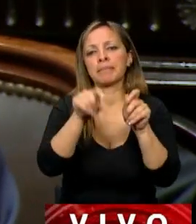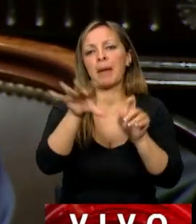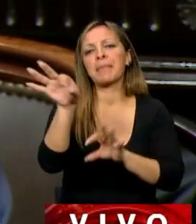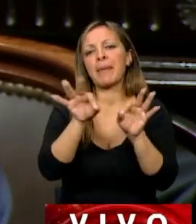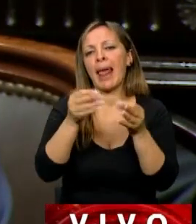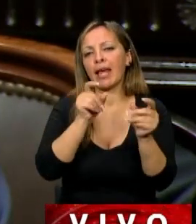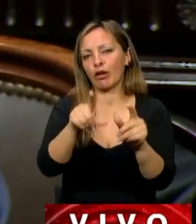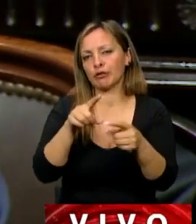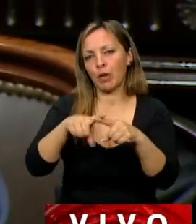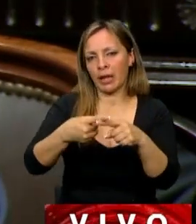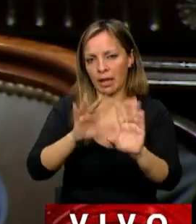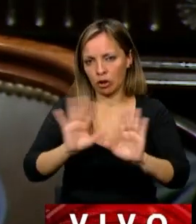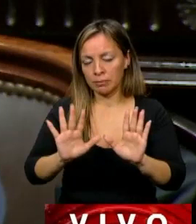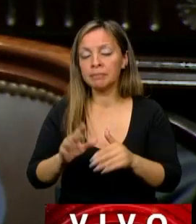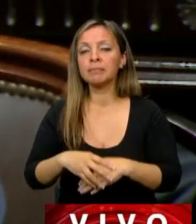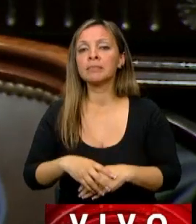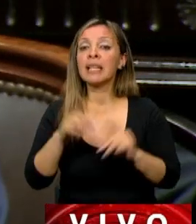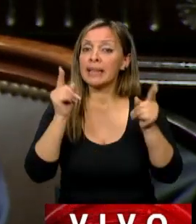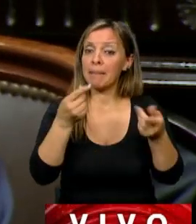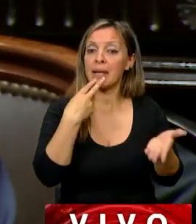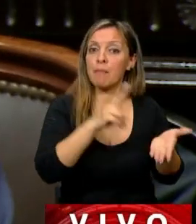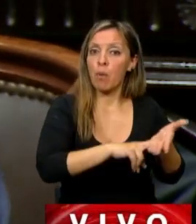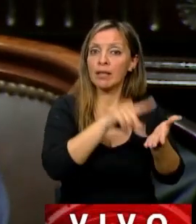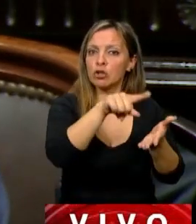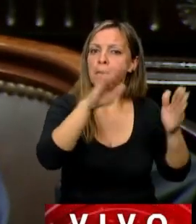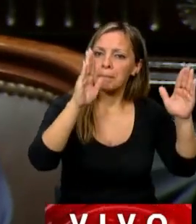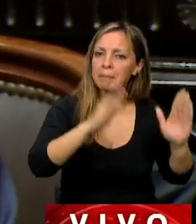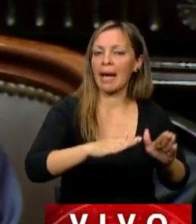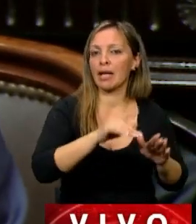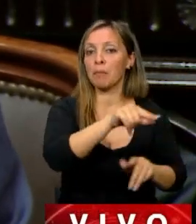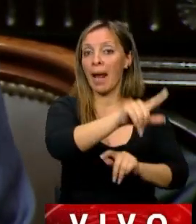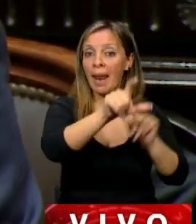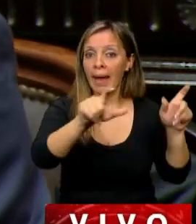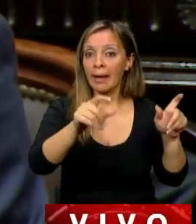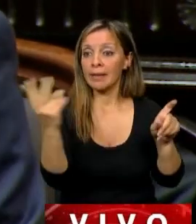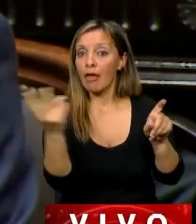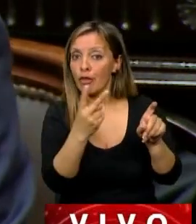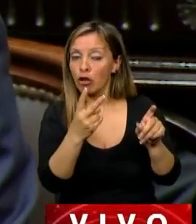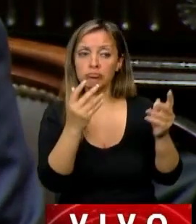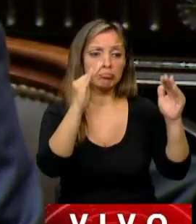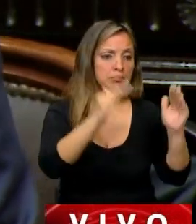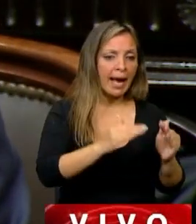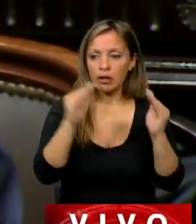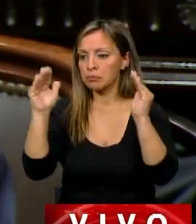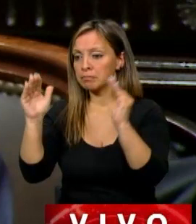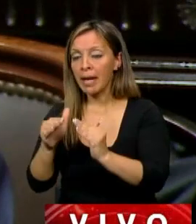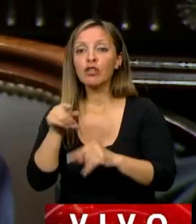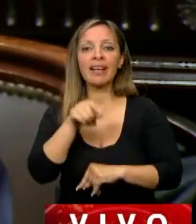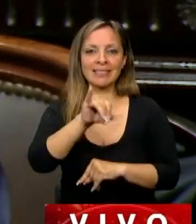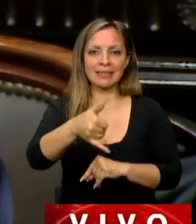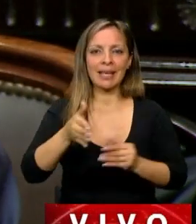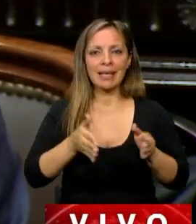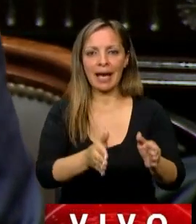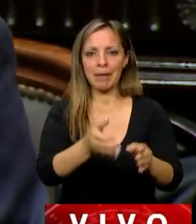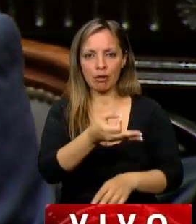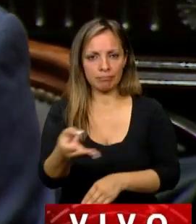y de la mano de esto reducir la presión impositiva, darle alivio impositivo a la gente, a mi juicio, a nuestro juicio, es el camino correcto, el